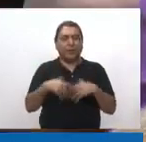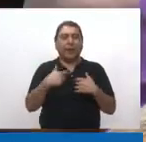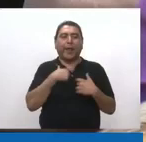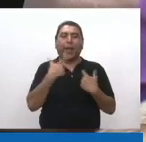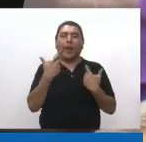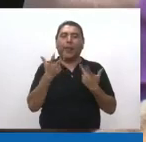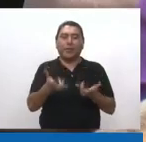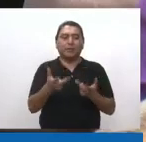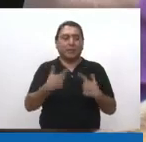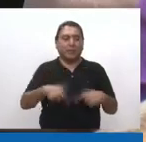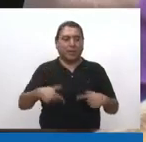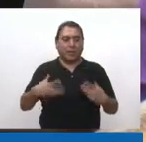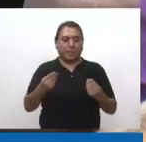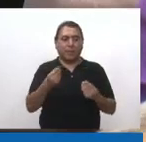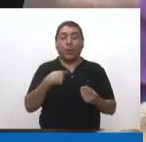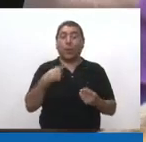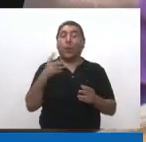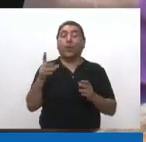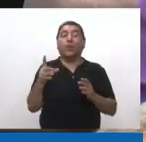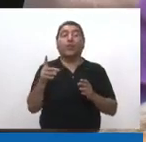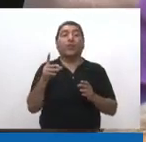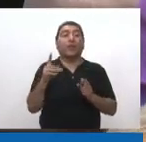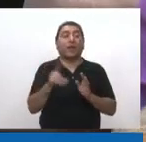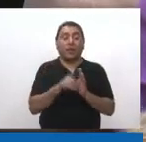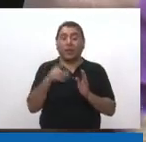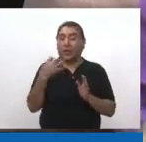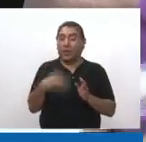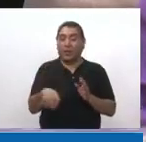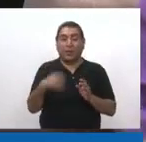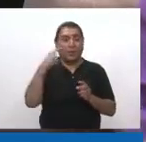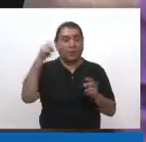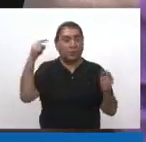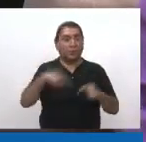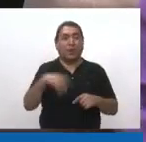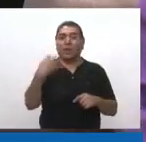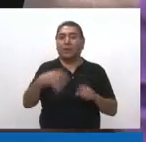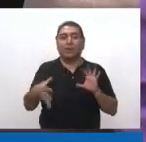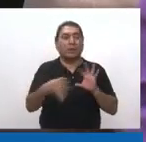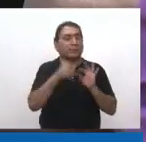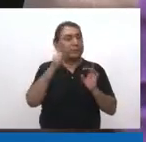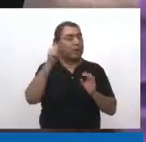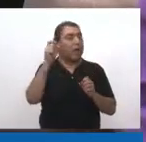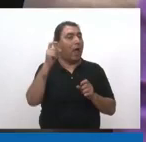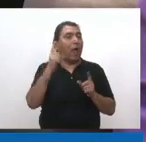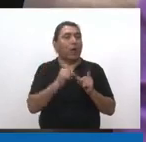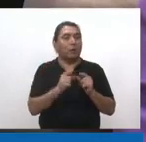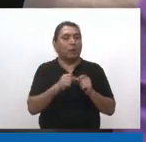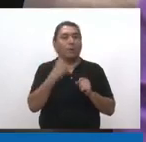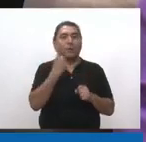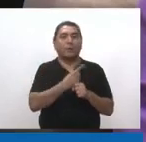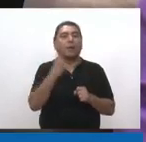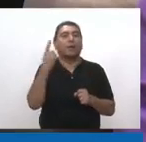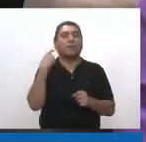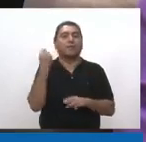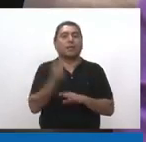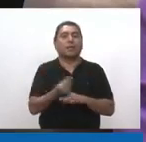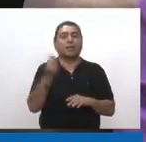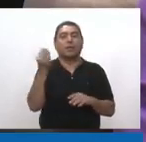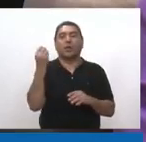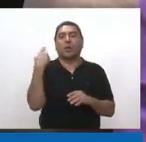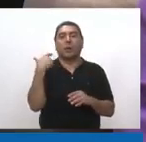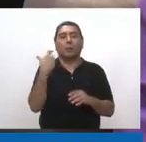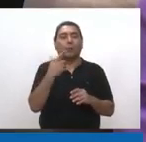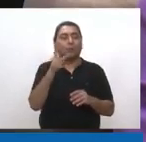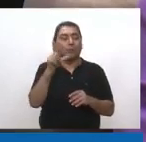es que para que un decreto sea constitucional tiene que estar ajustado al artículo primero, es decir, representativo republicano y federal.